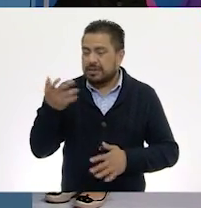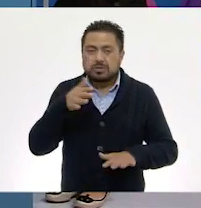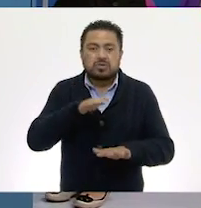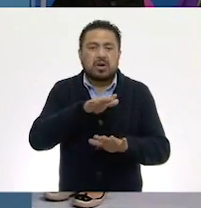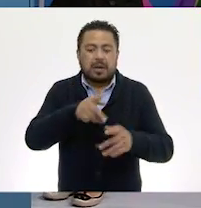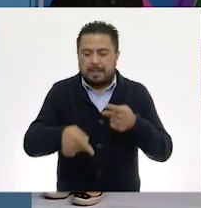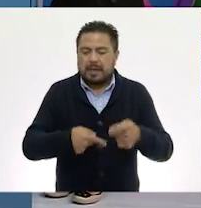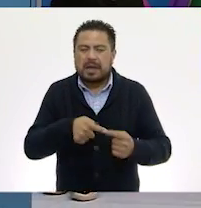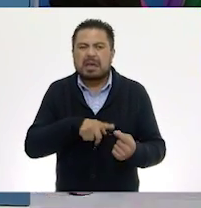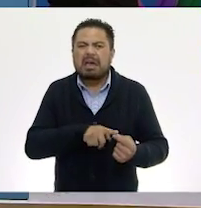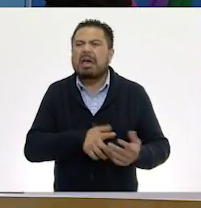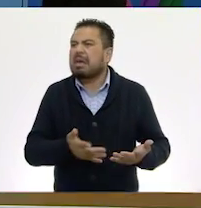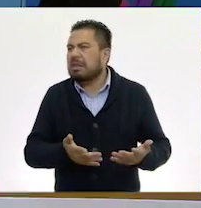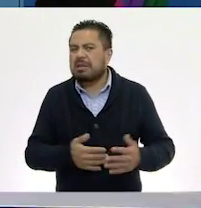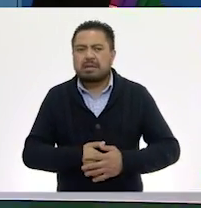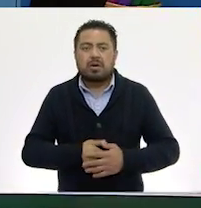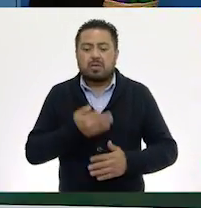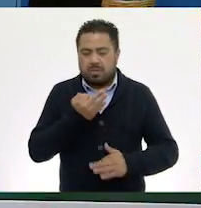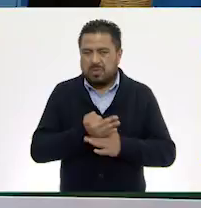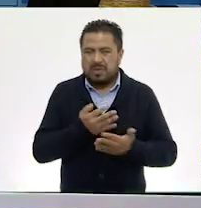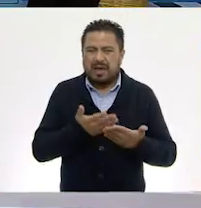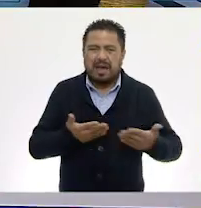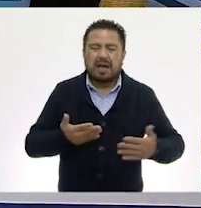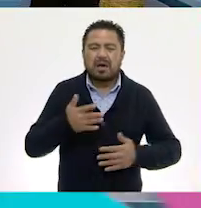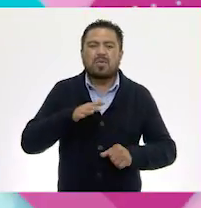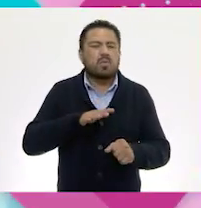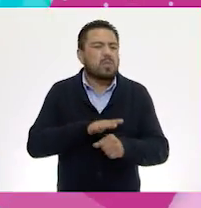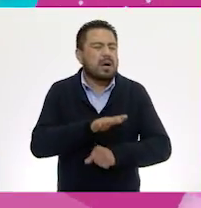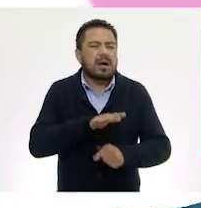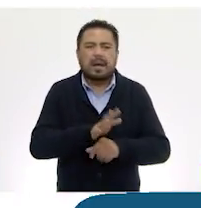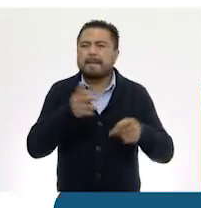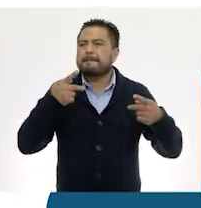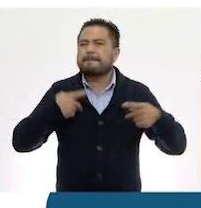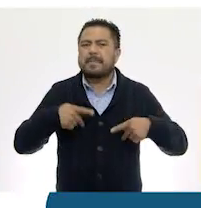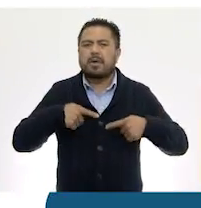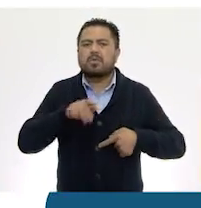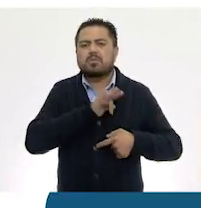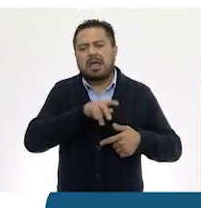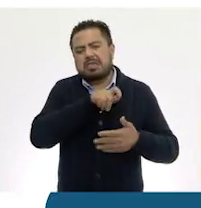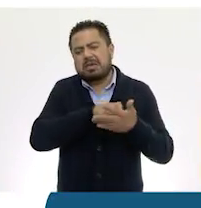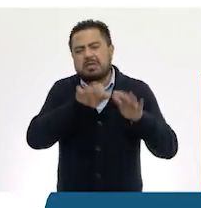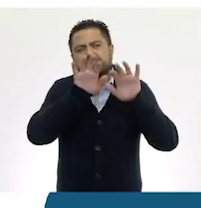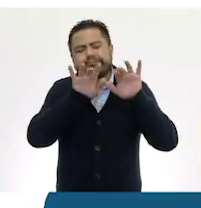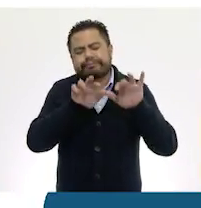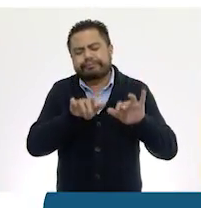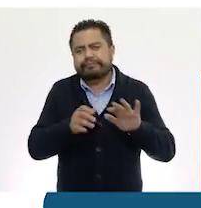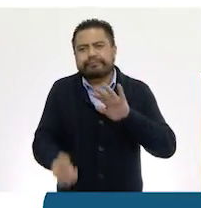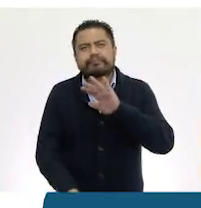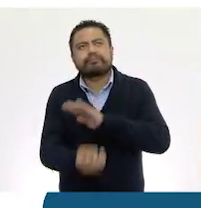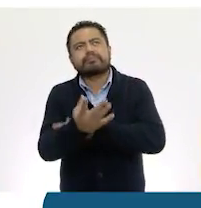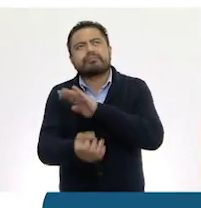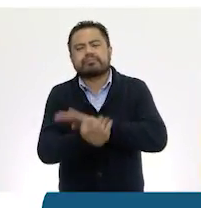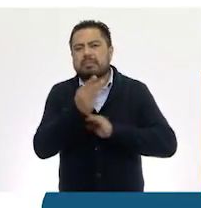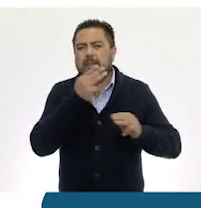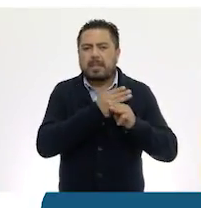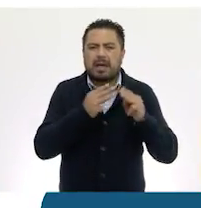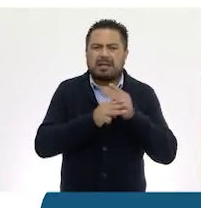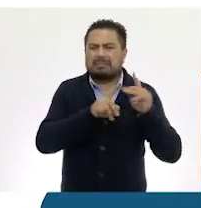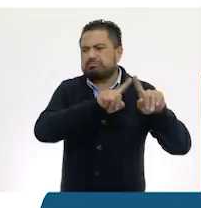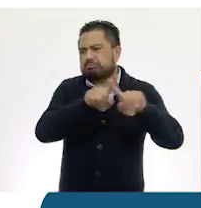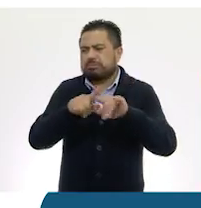la pregunta ¿quién? Hoy en día cualquier persona puede escribir y publicar material diverso en